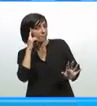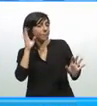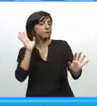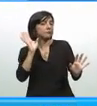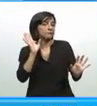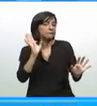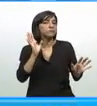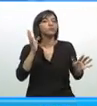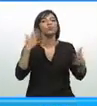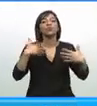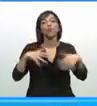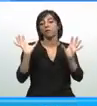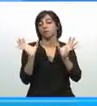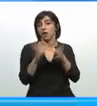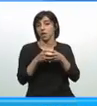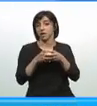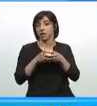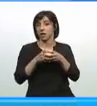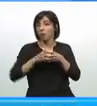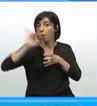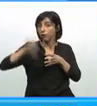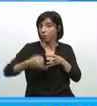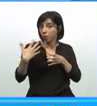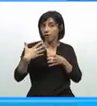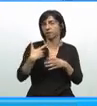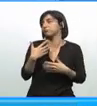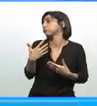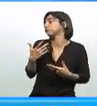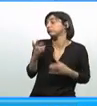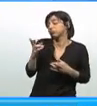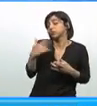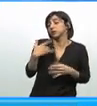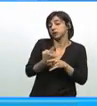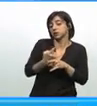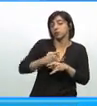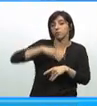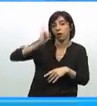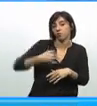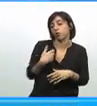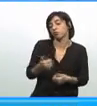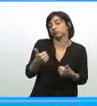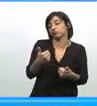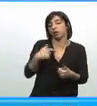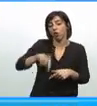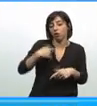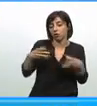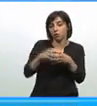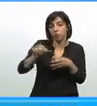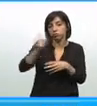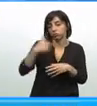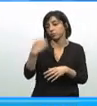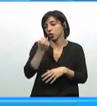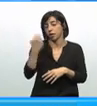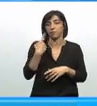posibles ganadores de la liga. Sí, es bueno empezar ganando siempre y más con un equipo que es el mejor de la temporada pasada como